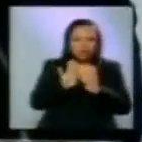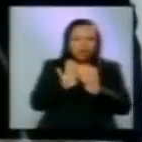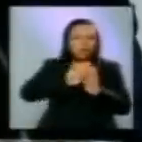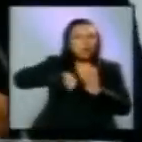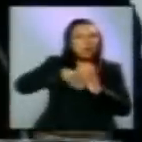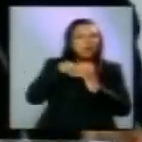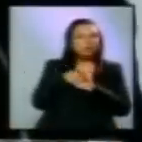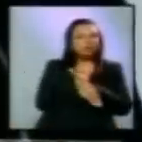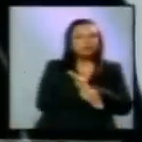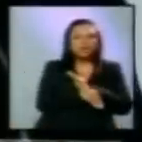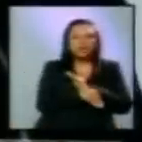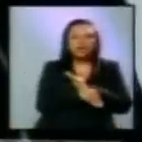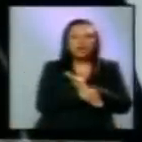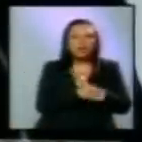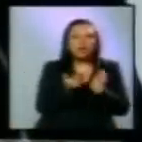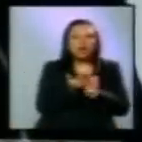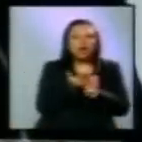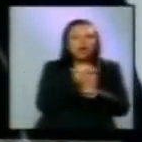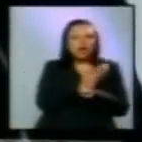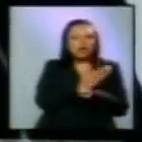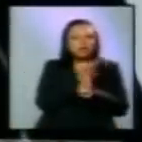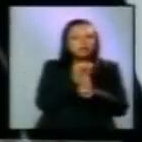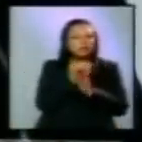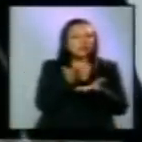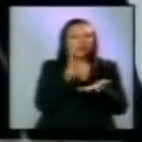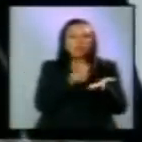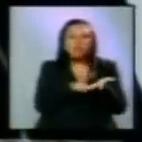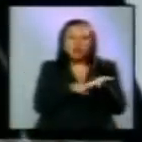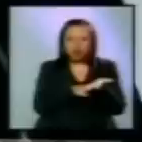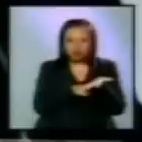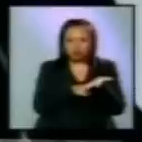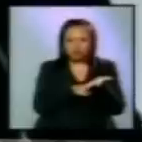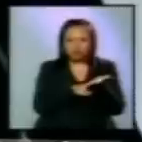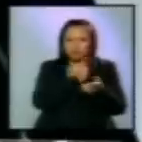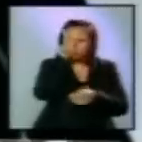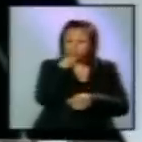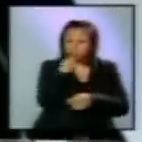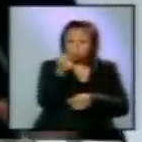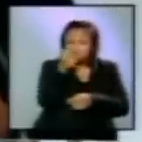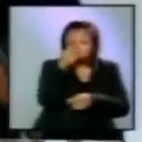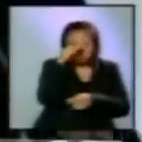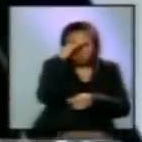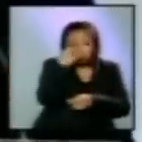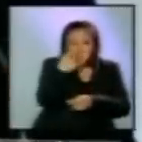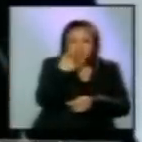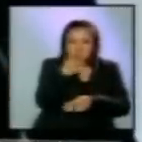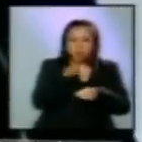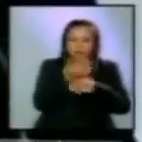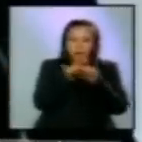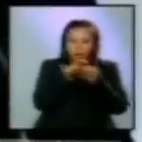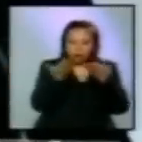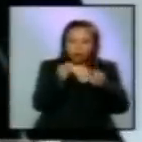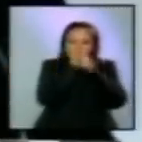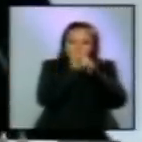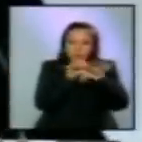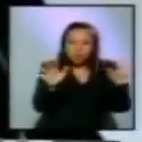archivar ese precepto moral? Hay que pensarlo bien. Por eso estamos informando,